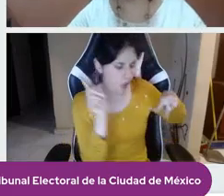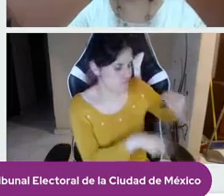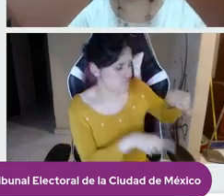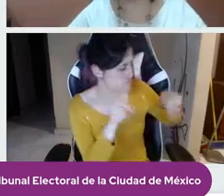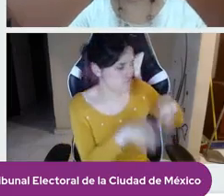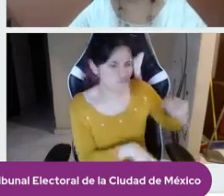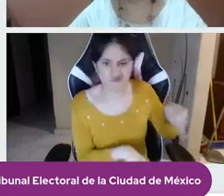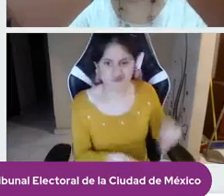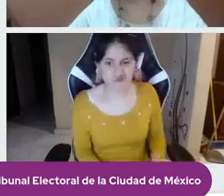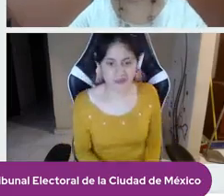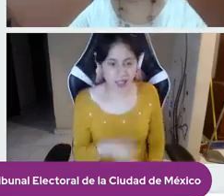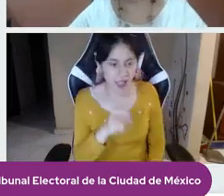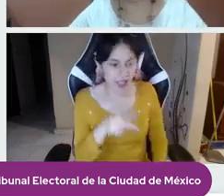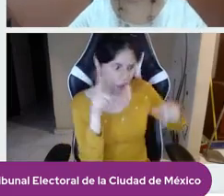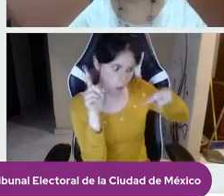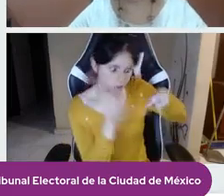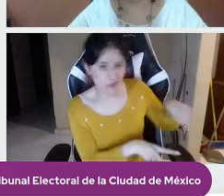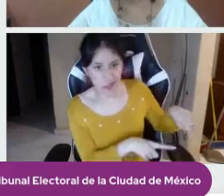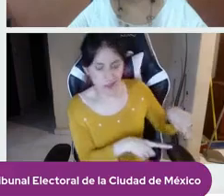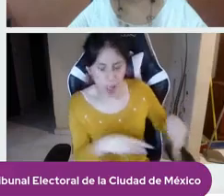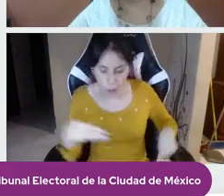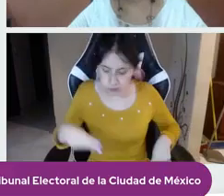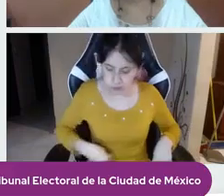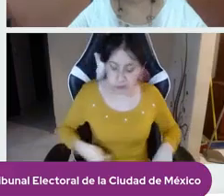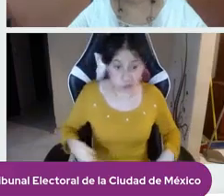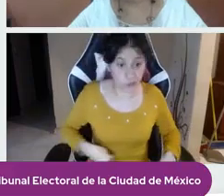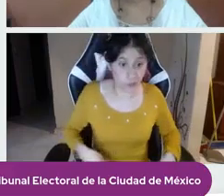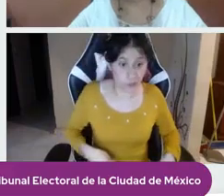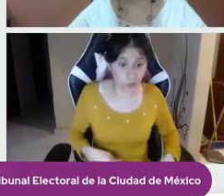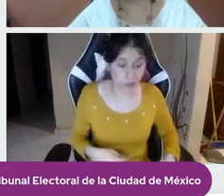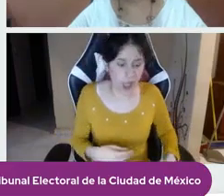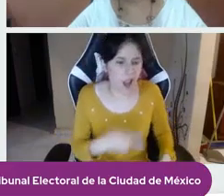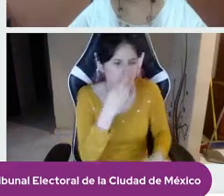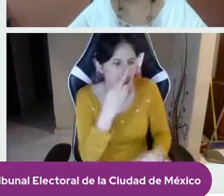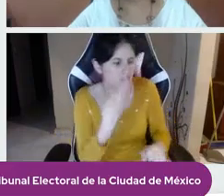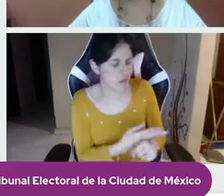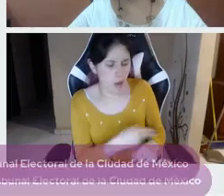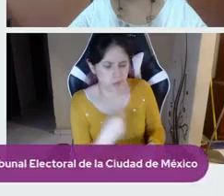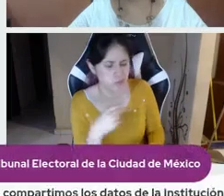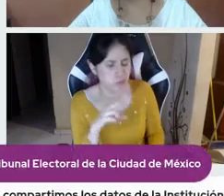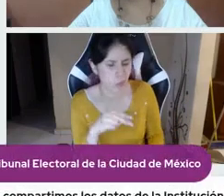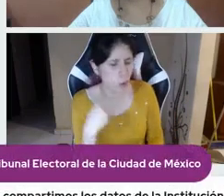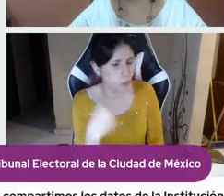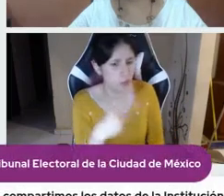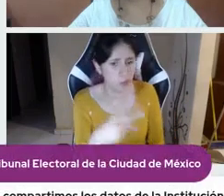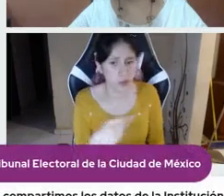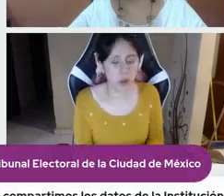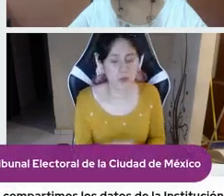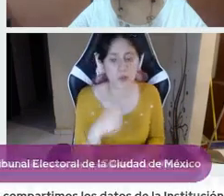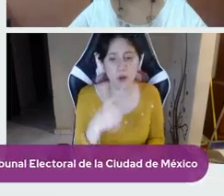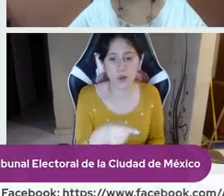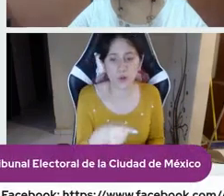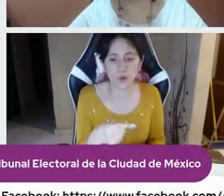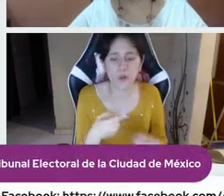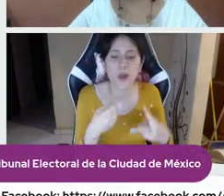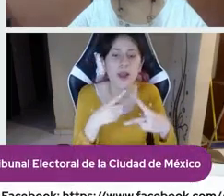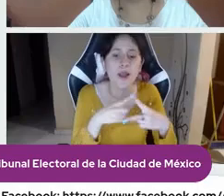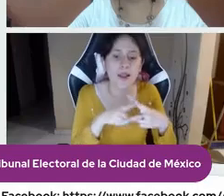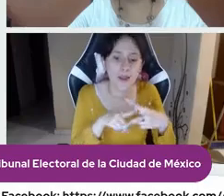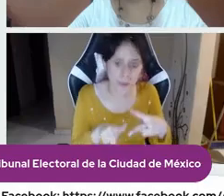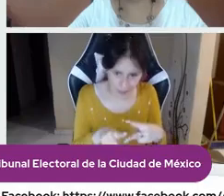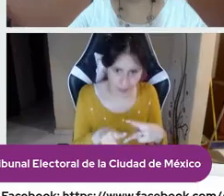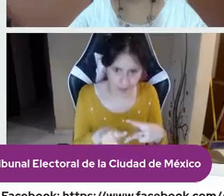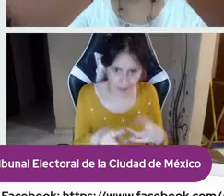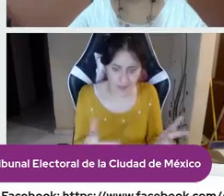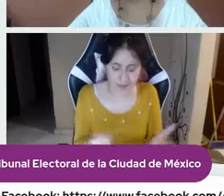tú quites etiquetas, culpas y cosas que has cargado durante un chorro de años, empieces a ser parte de tu propia familia, de tu